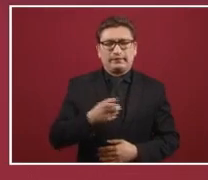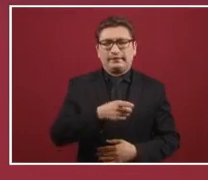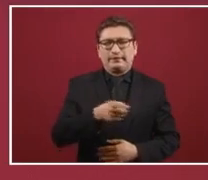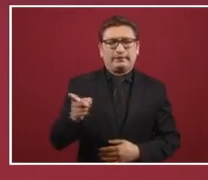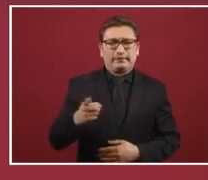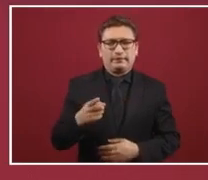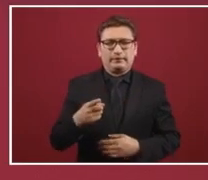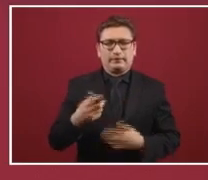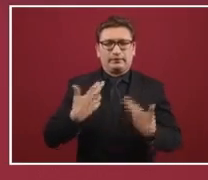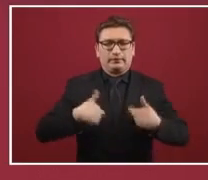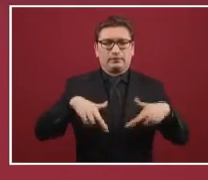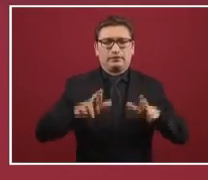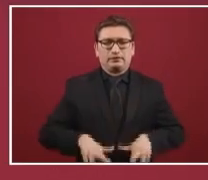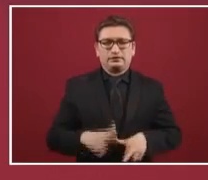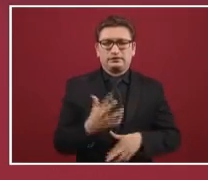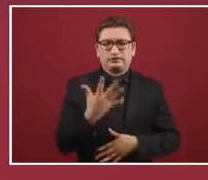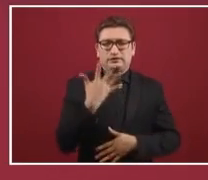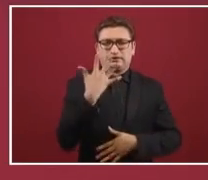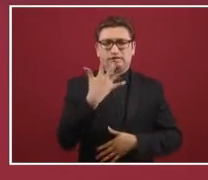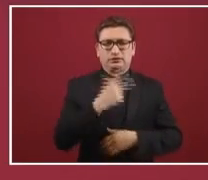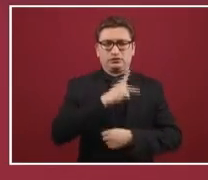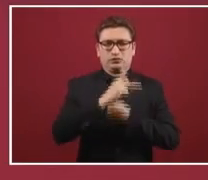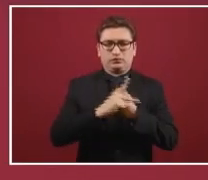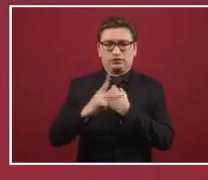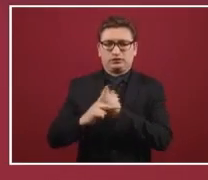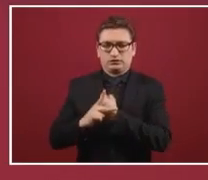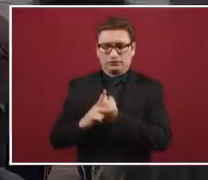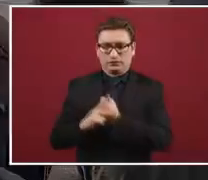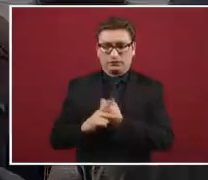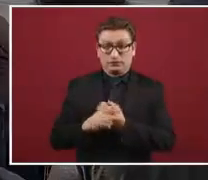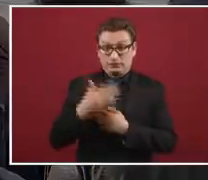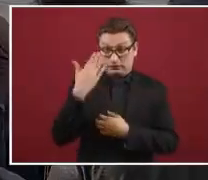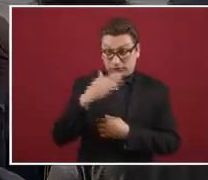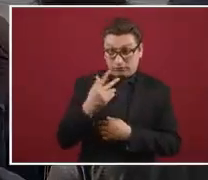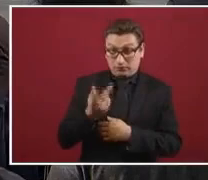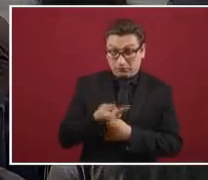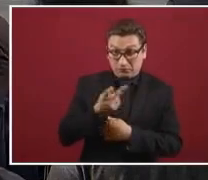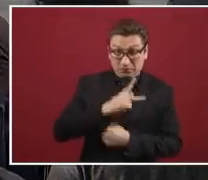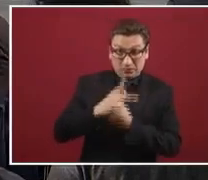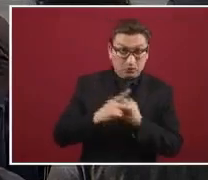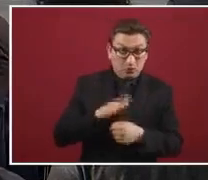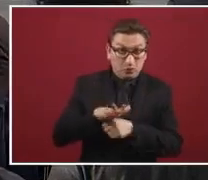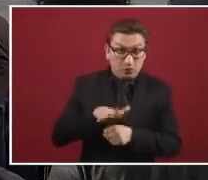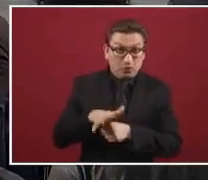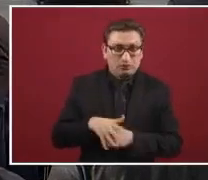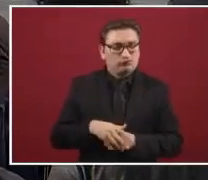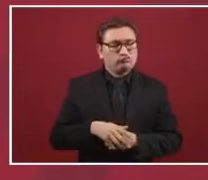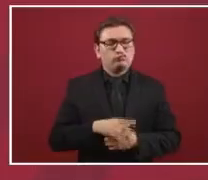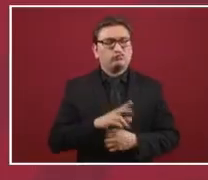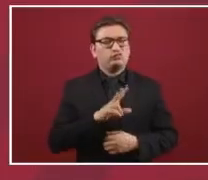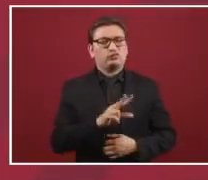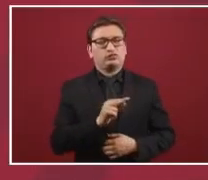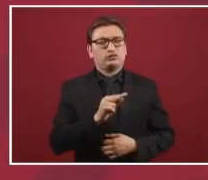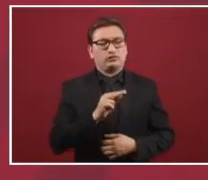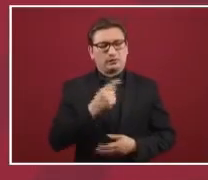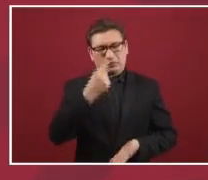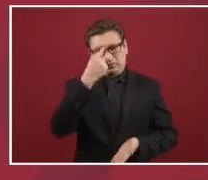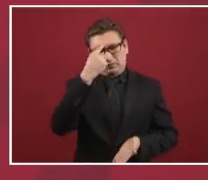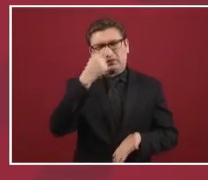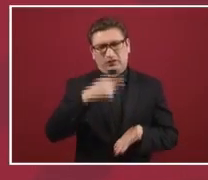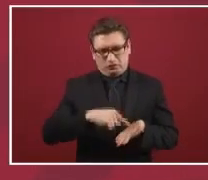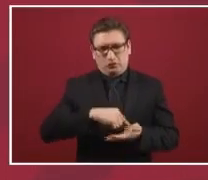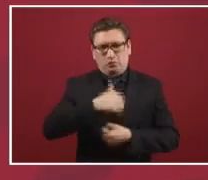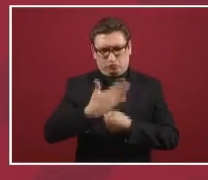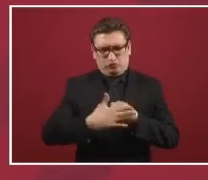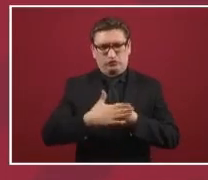representantes de 5 países. ¿Sabe los países? No, pero creo que pronto les